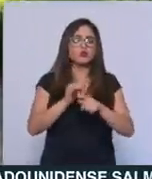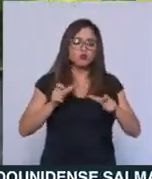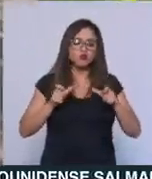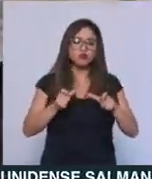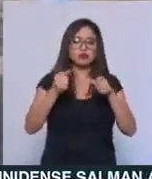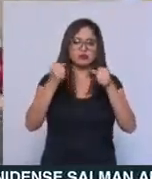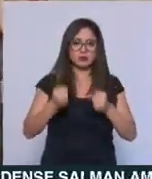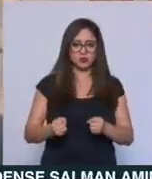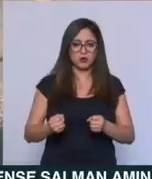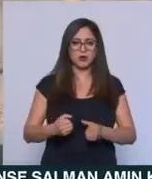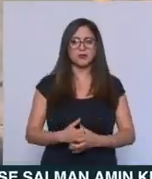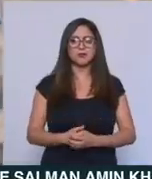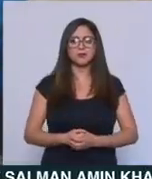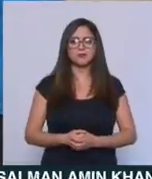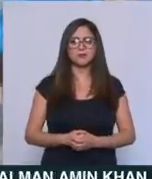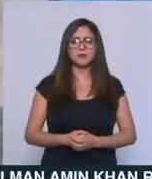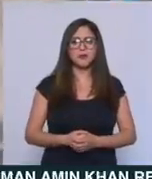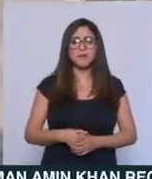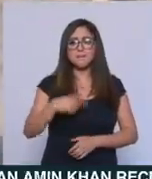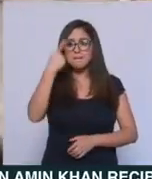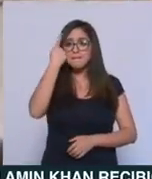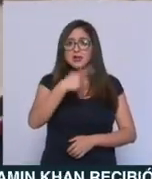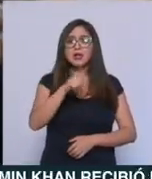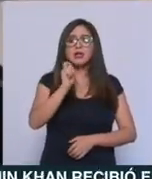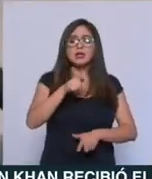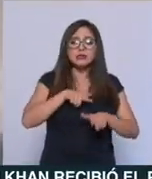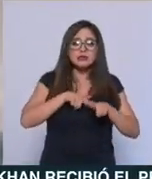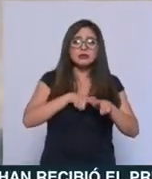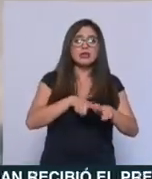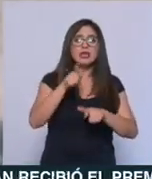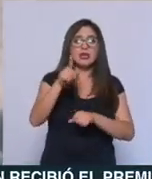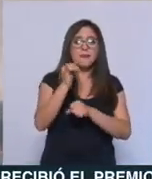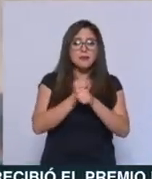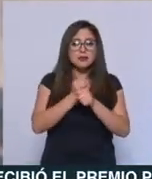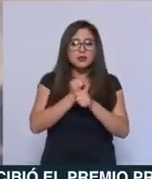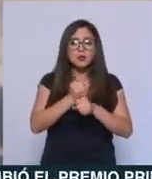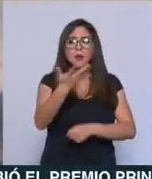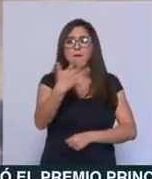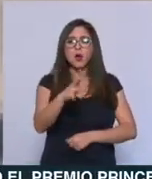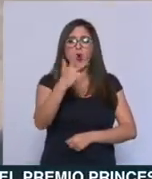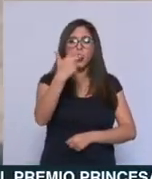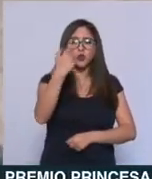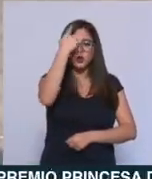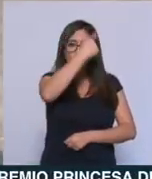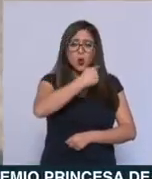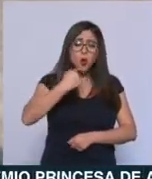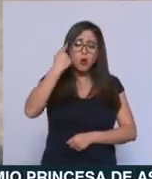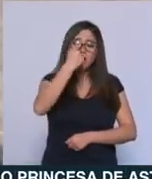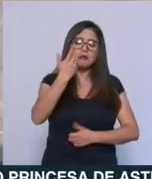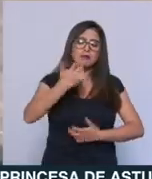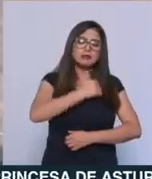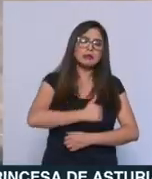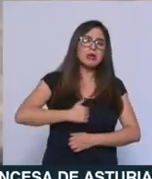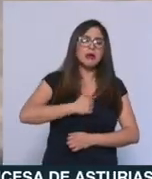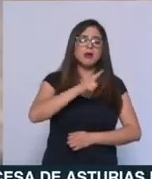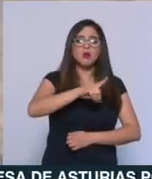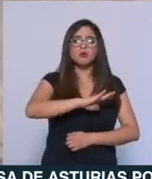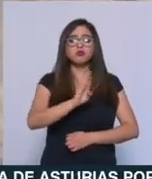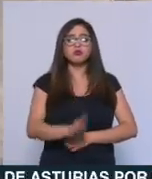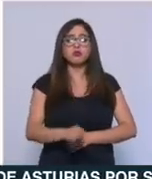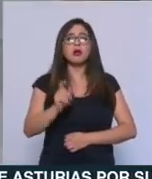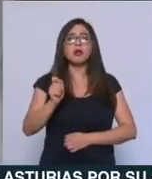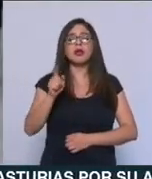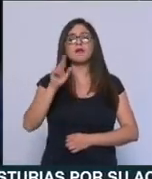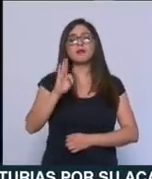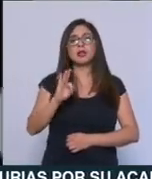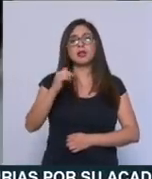seguridad. En torno a las líneas de investigación y después de 8 horas de estos lamentables hechos, por parte de la Fiscalía